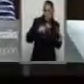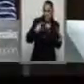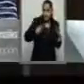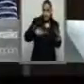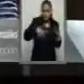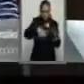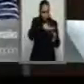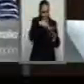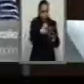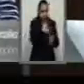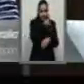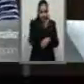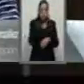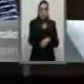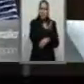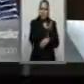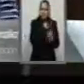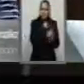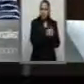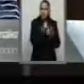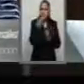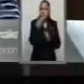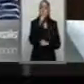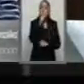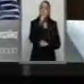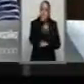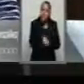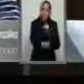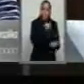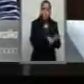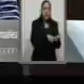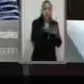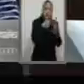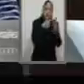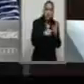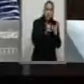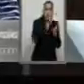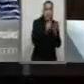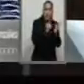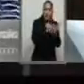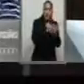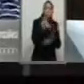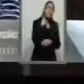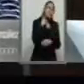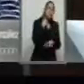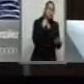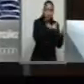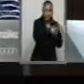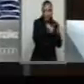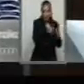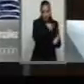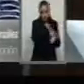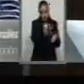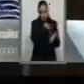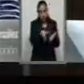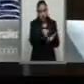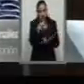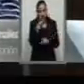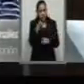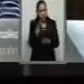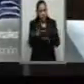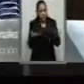trata también de saldar una deuda con la política, pues es esta actividad, la política, la que nos tiene reunidos